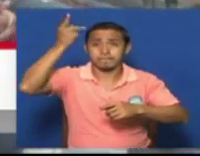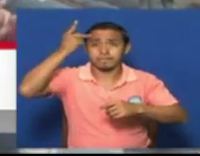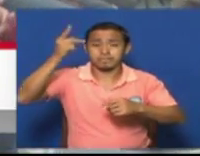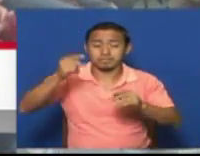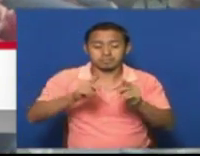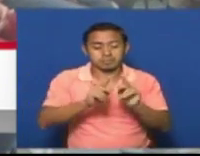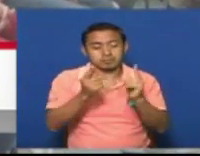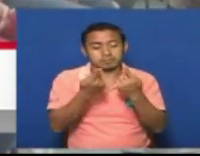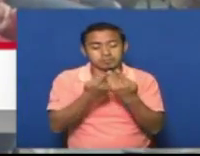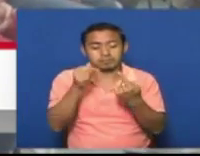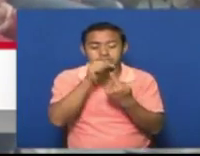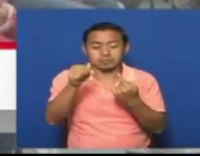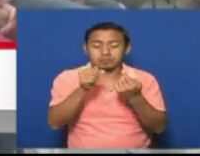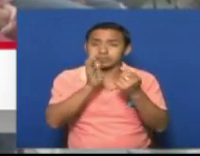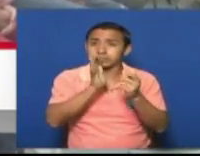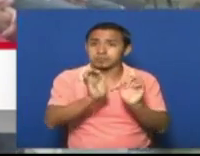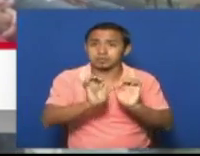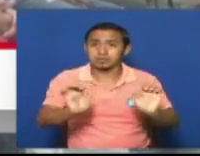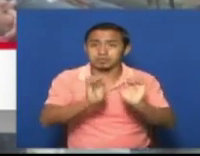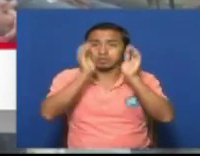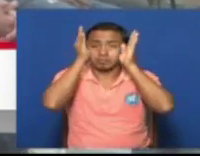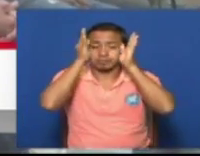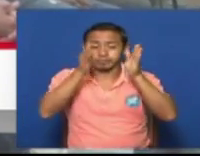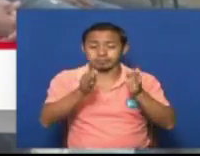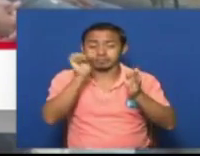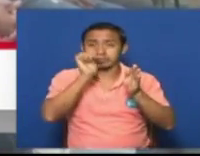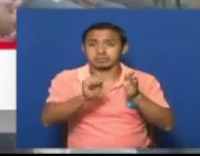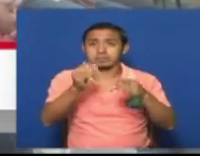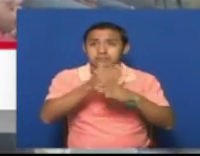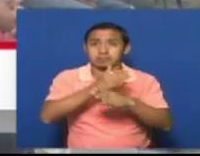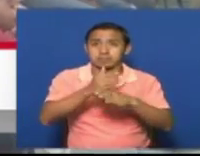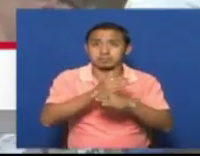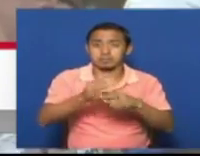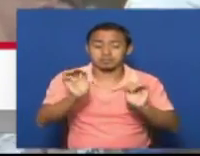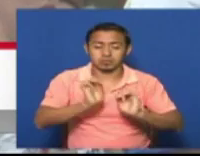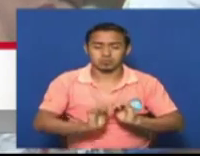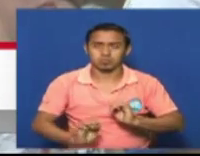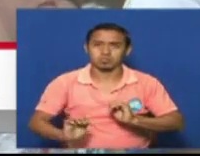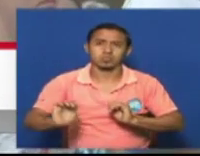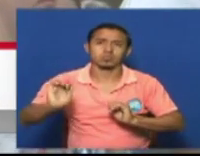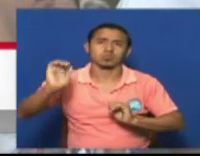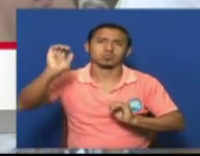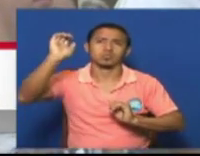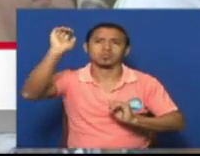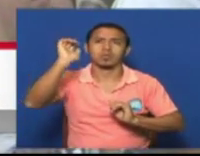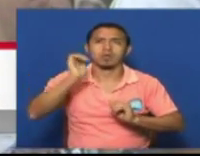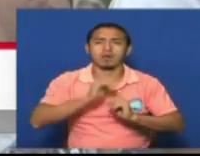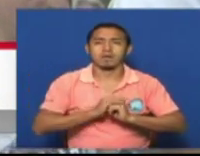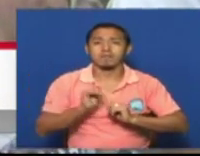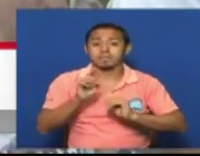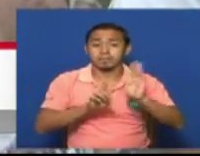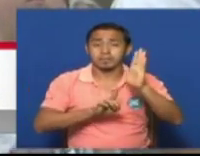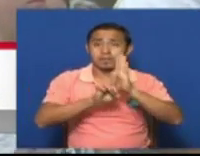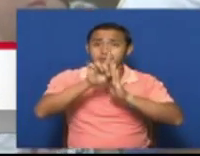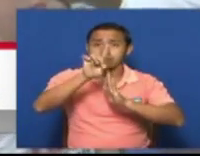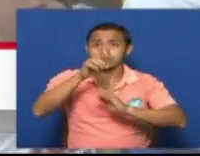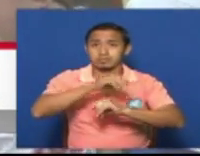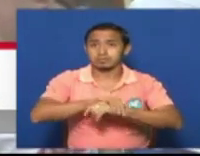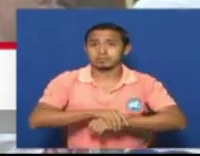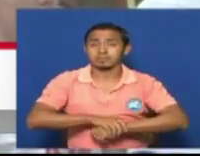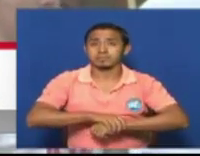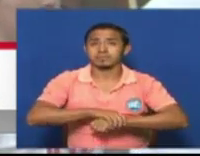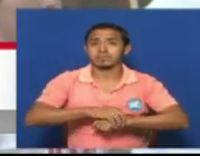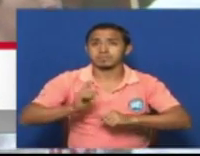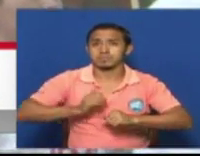sean el centro o sea en el corazón de esas políticas y los niños puedan crecer en un ambiente de desarrollo tenemos